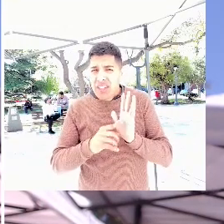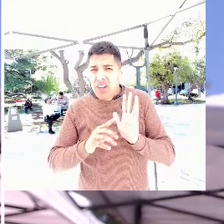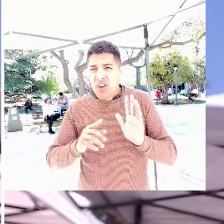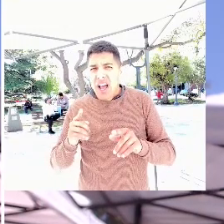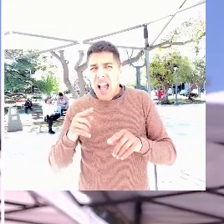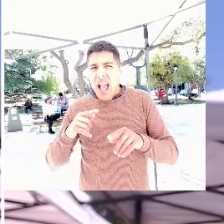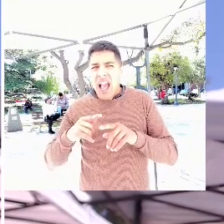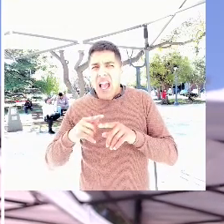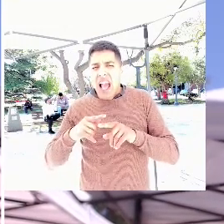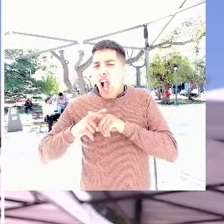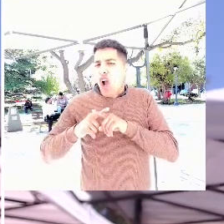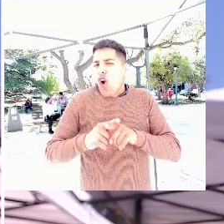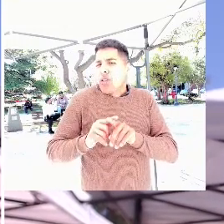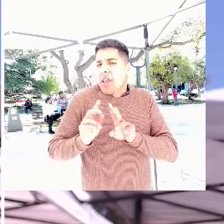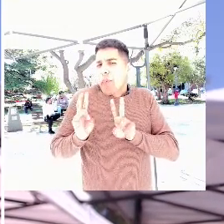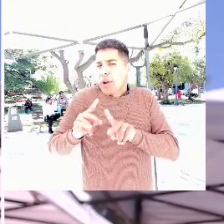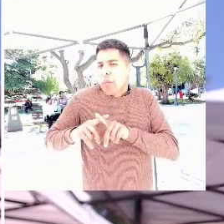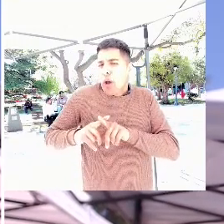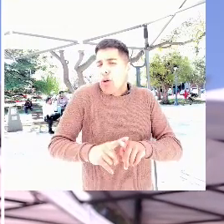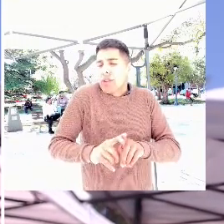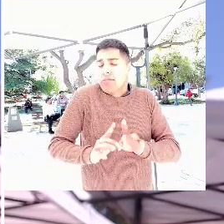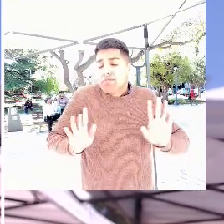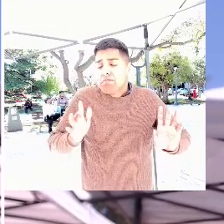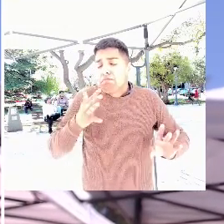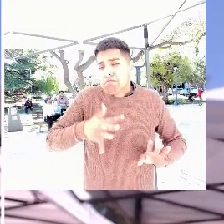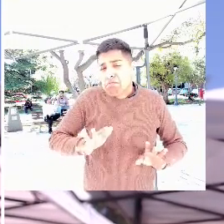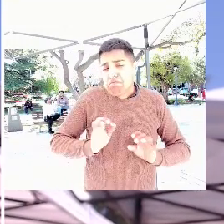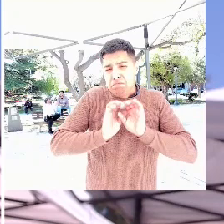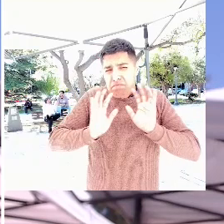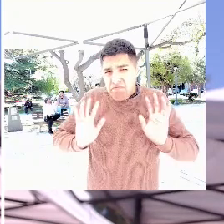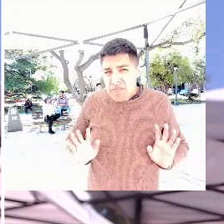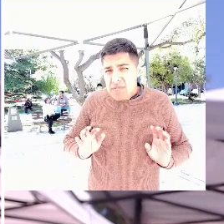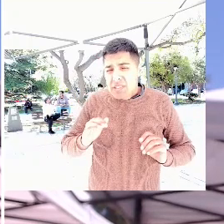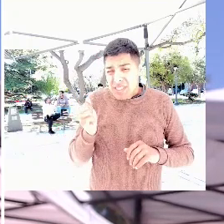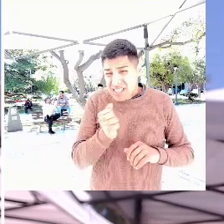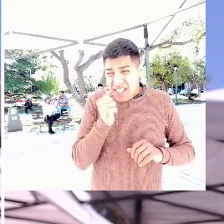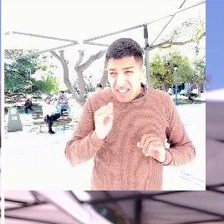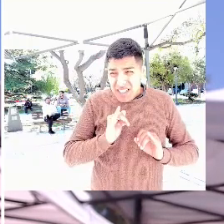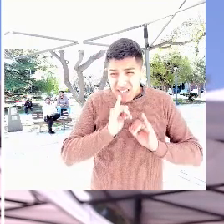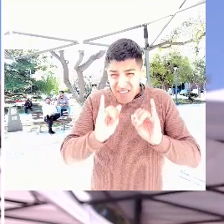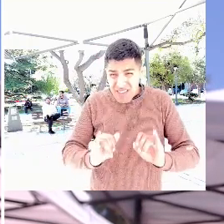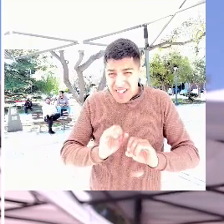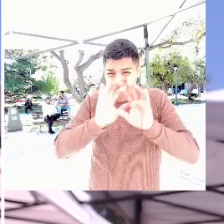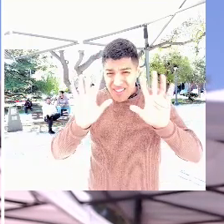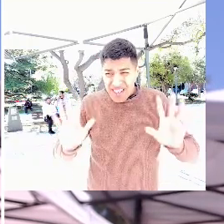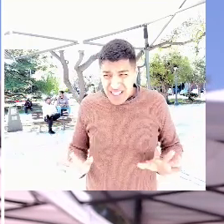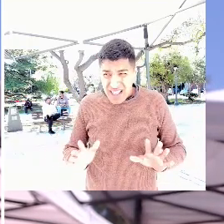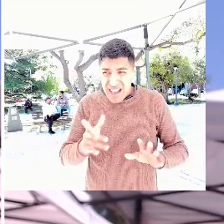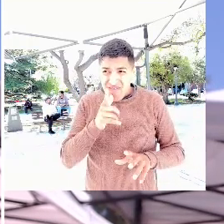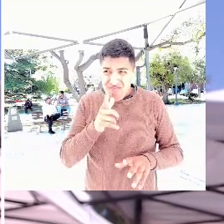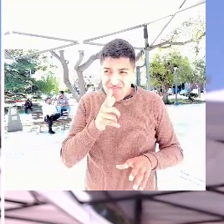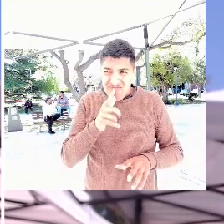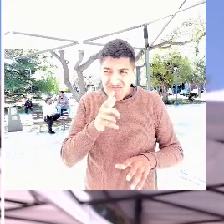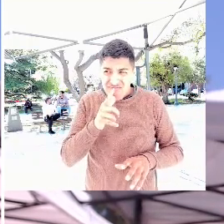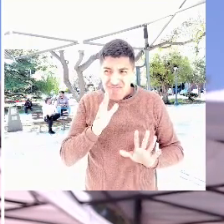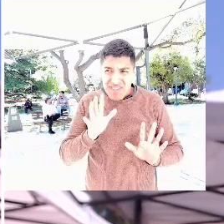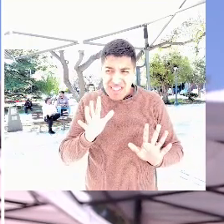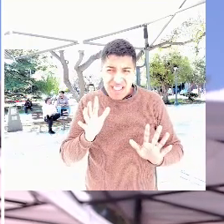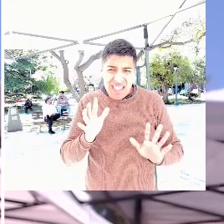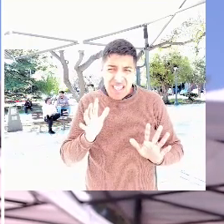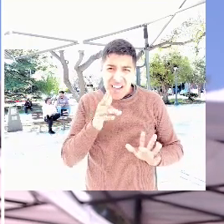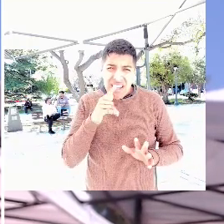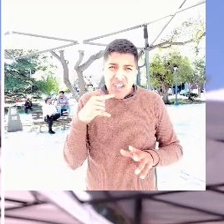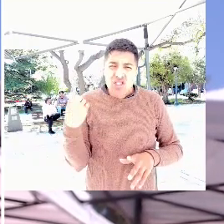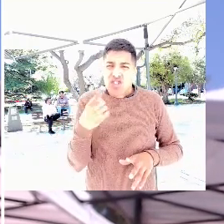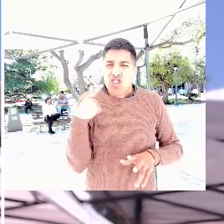aprobados en plenitud, pero que se entiende, pero también es bueno explicarlos, porque me parece que la reasignación